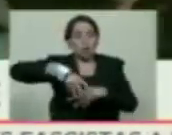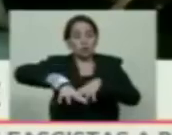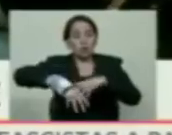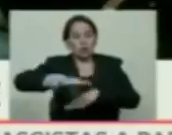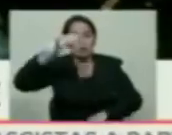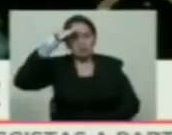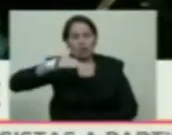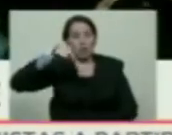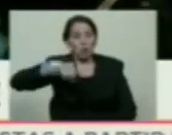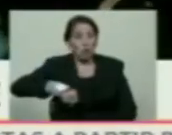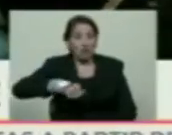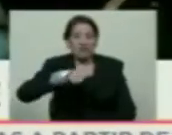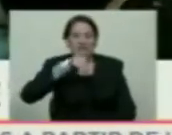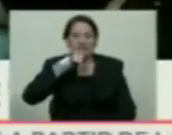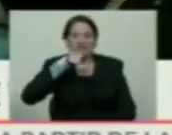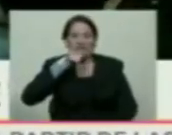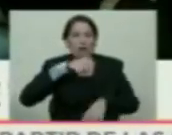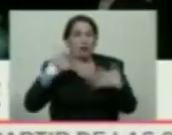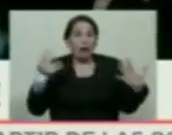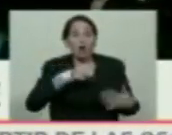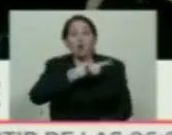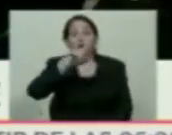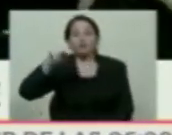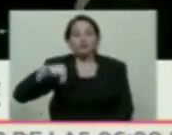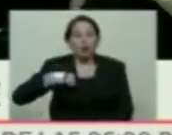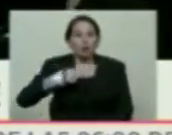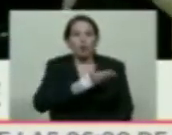somos nosotros y somos nosotras.